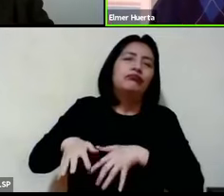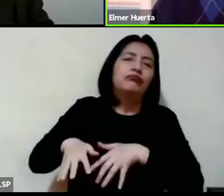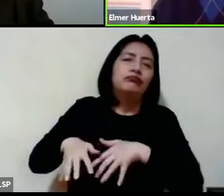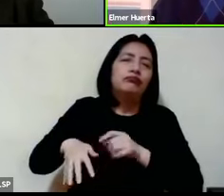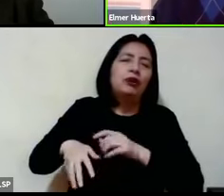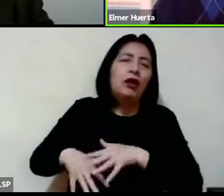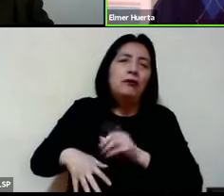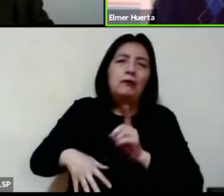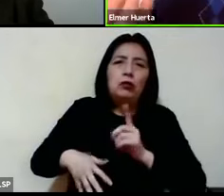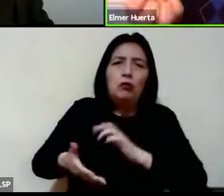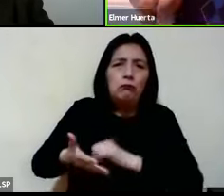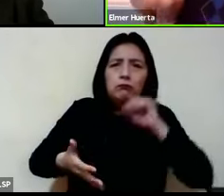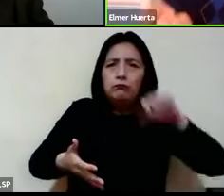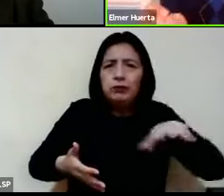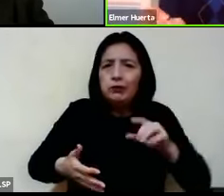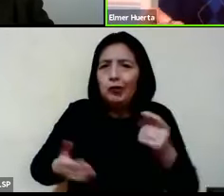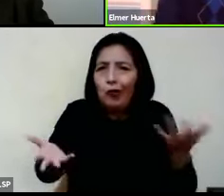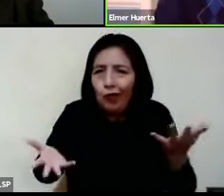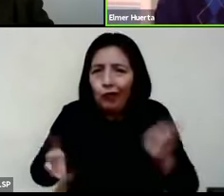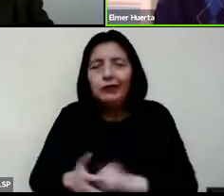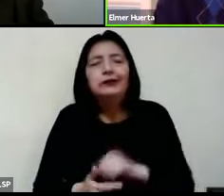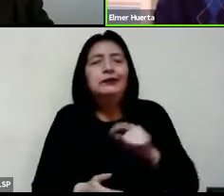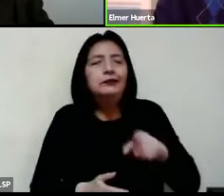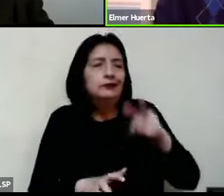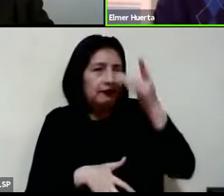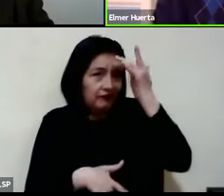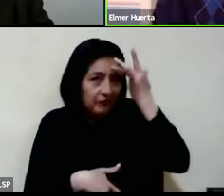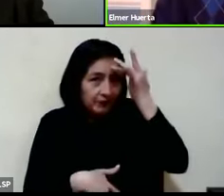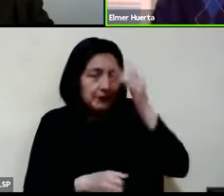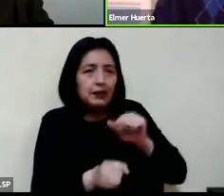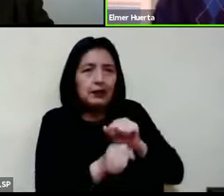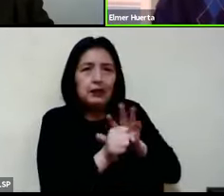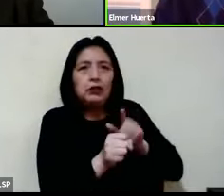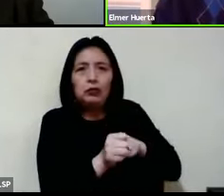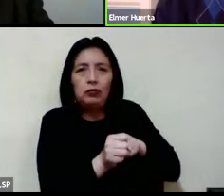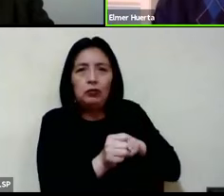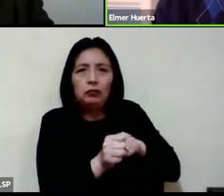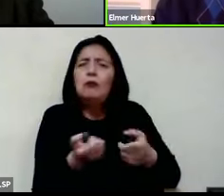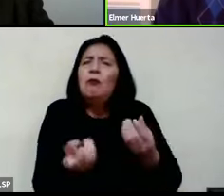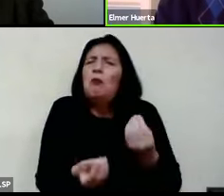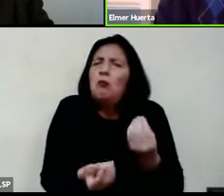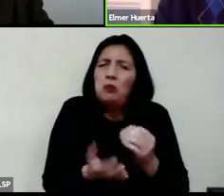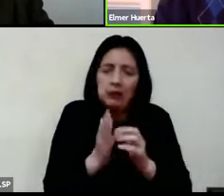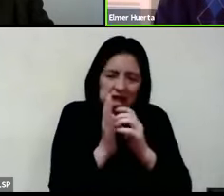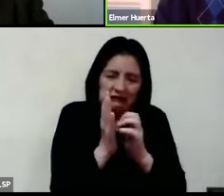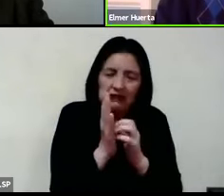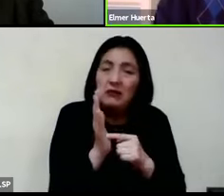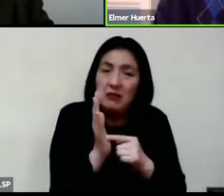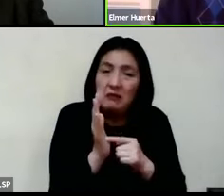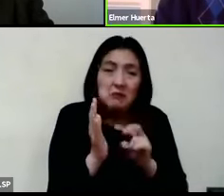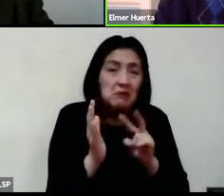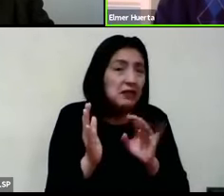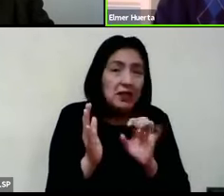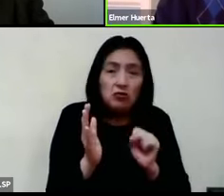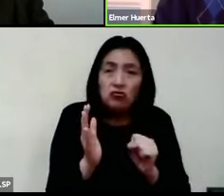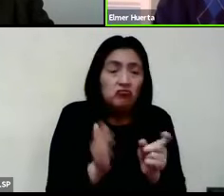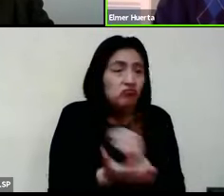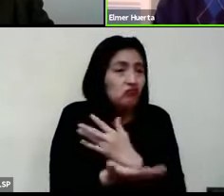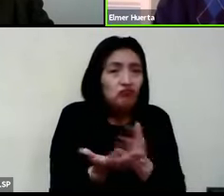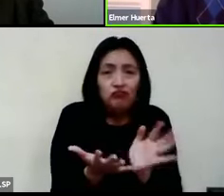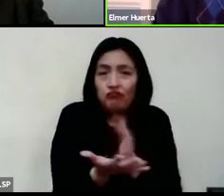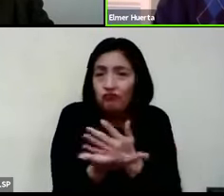logran erradicar. Entonces, esta enfermedad COVID-19, al ser causada por un virus, tampoco